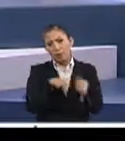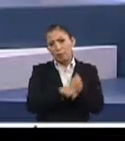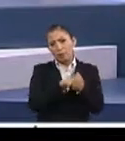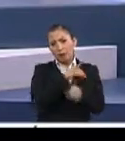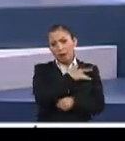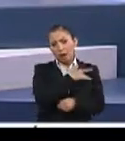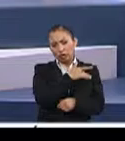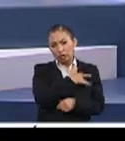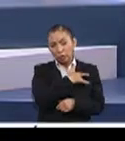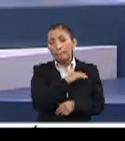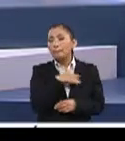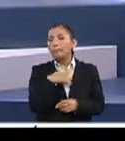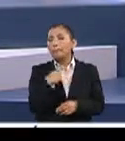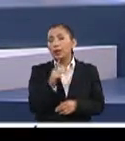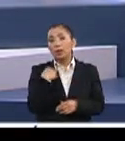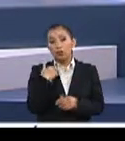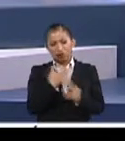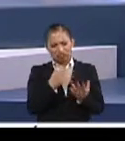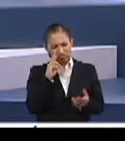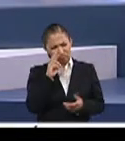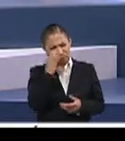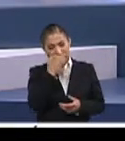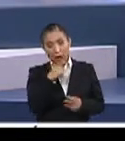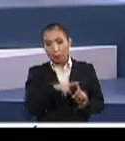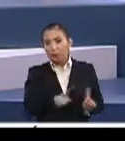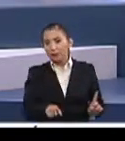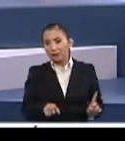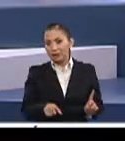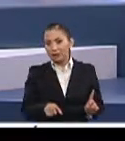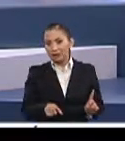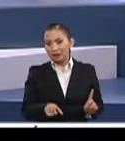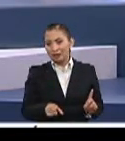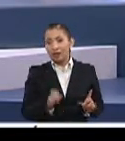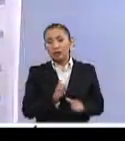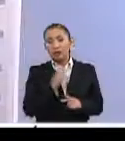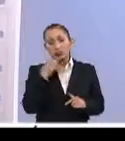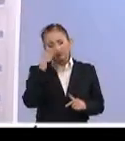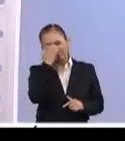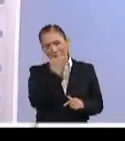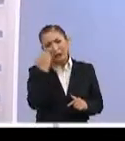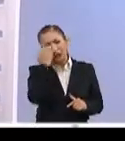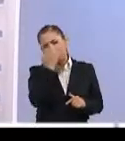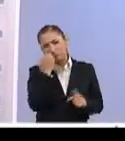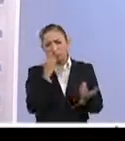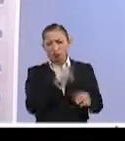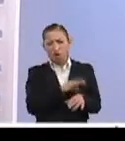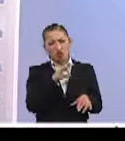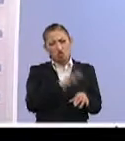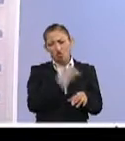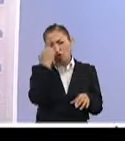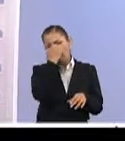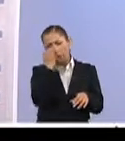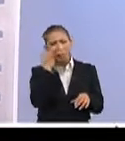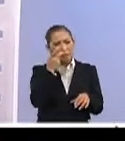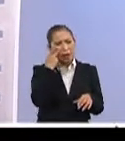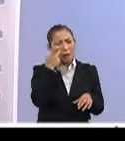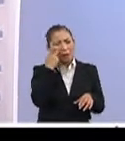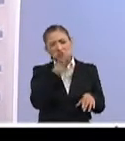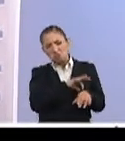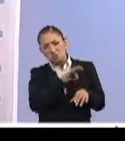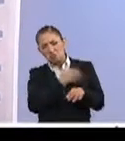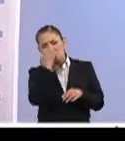infarto, pero en este caso era algo diferente. Entonces empiezan a hacerle los estudios